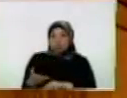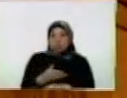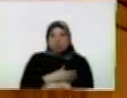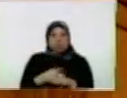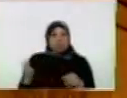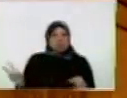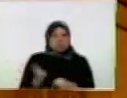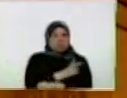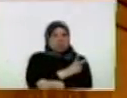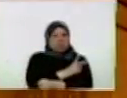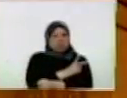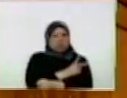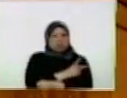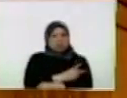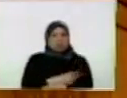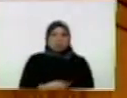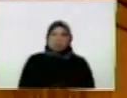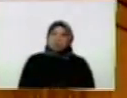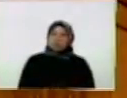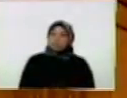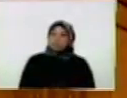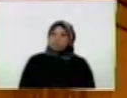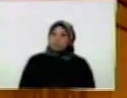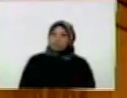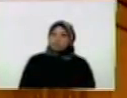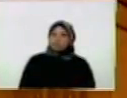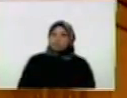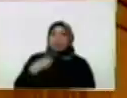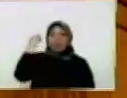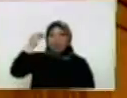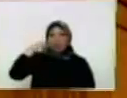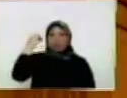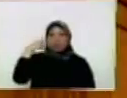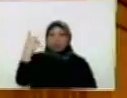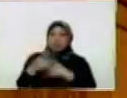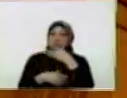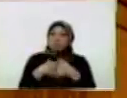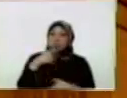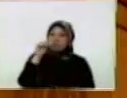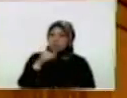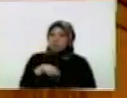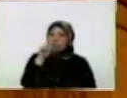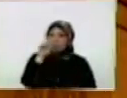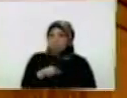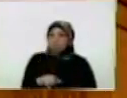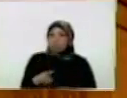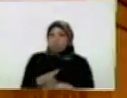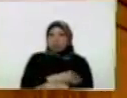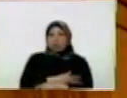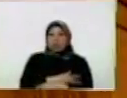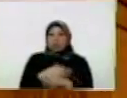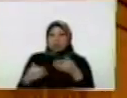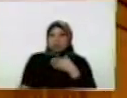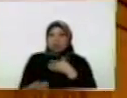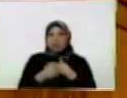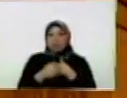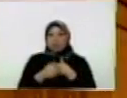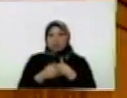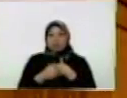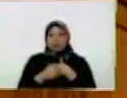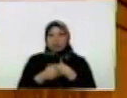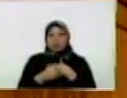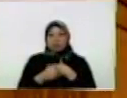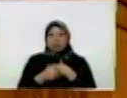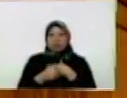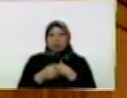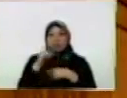violentarse. Y hemos creado diversas instancias organizativas, que hoy en día también pretenden transgredirse.